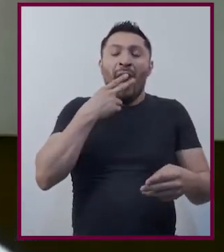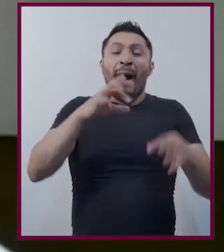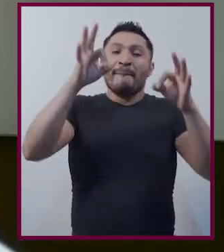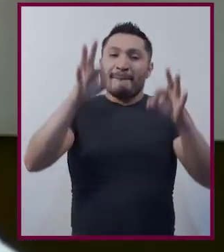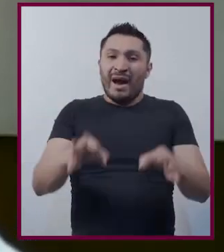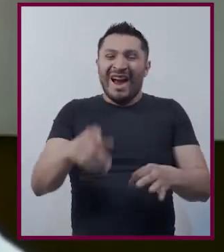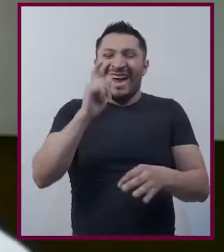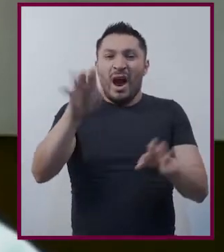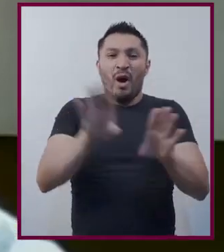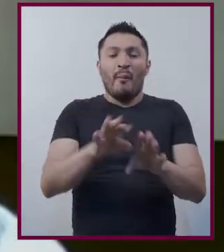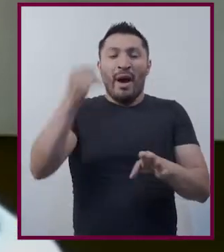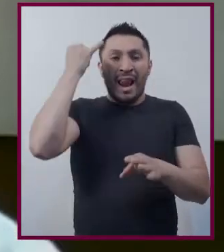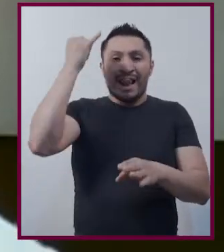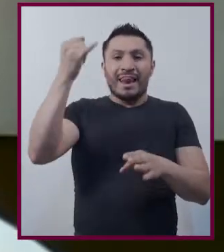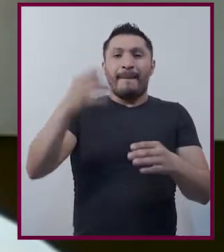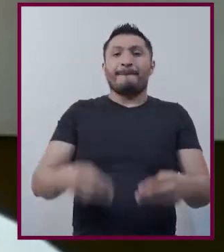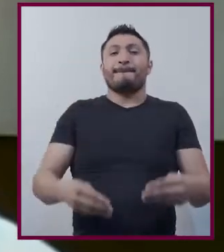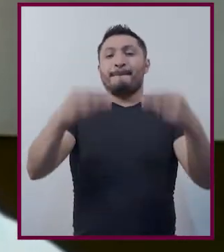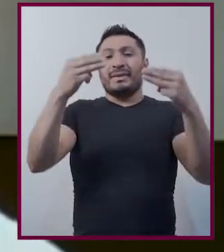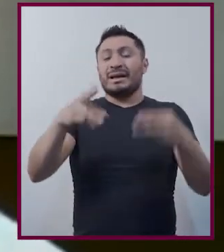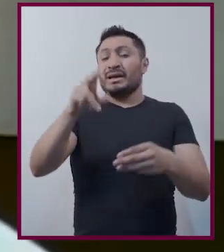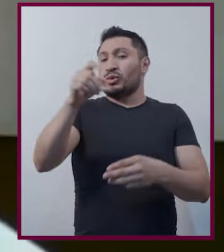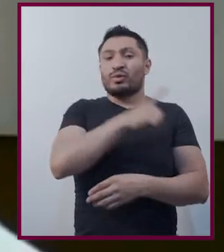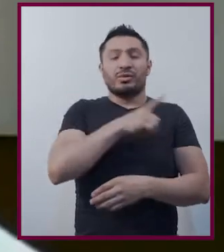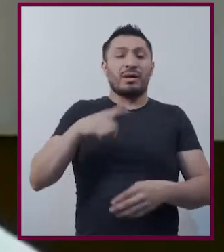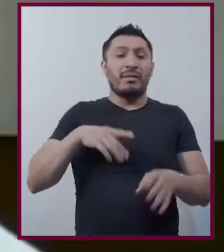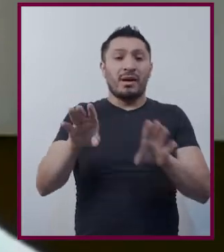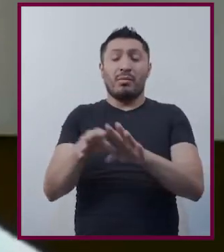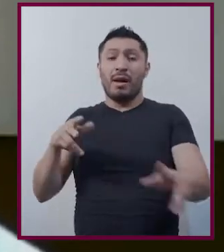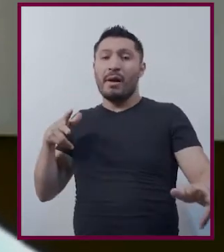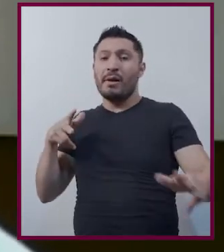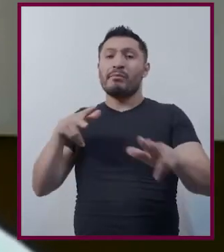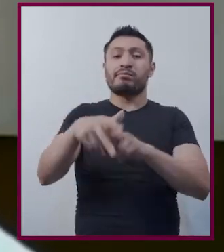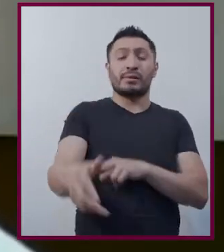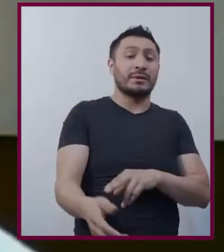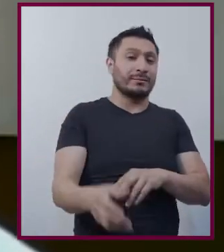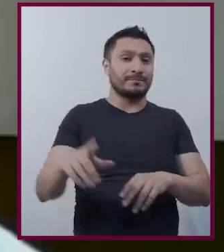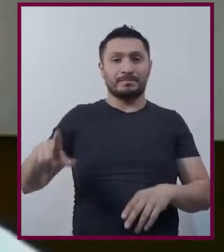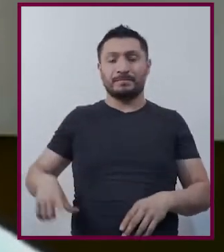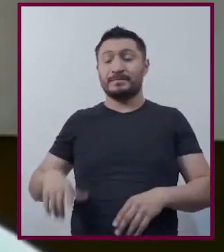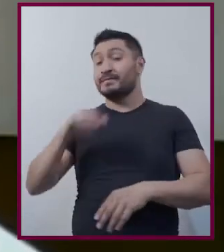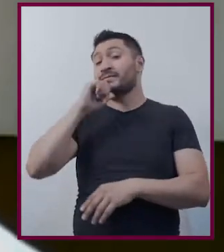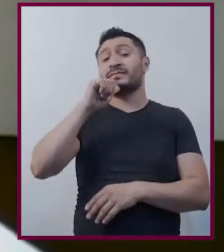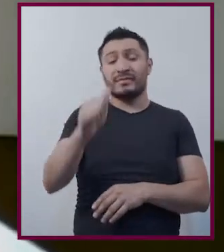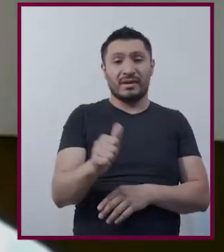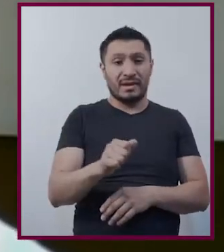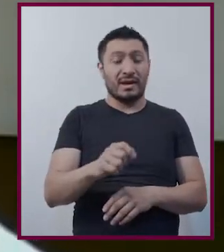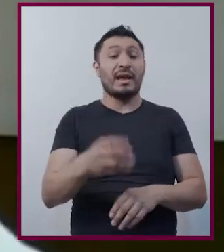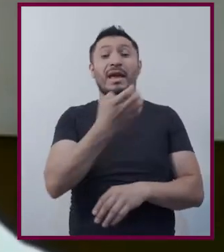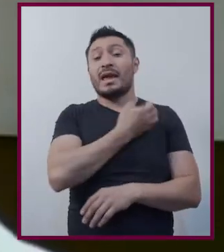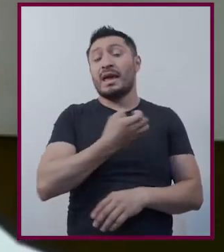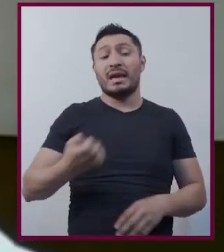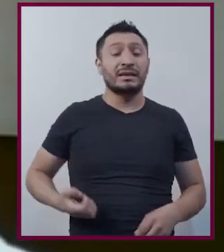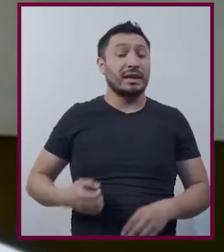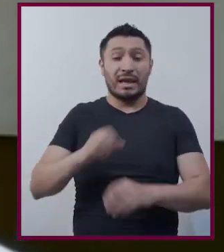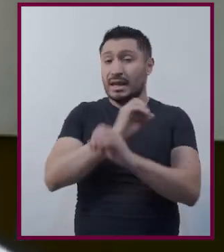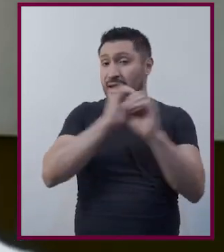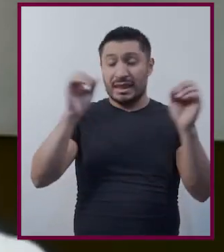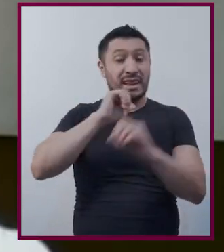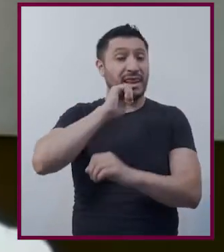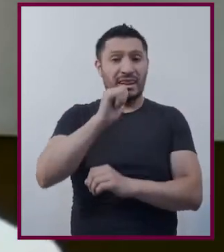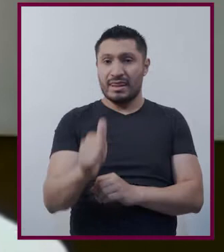correctamente. Es esta idea de que el mercado no debe ser intervenido por ninguna entidad, ni estatal ni de ningún otro